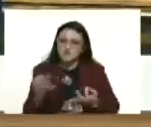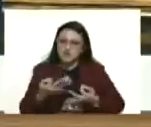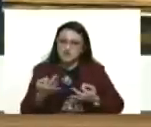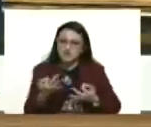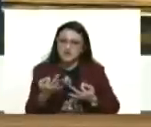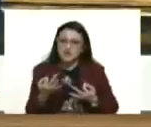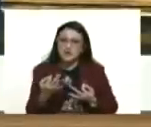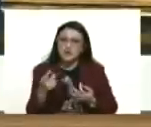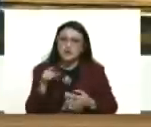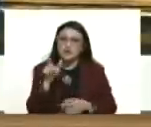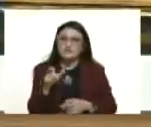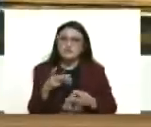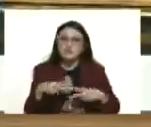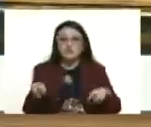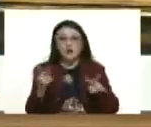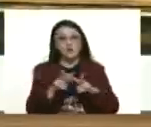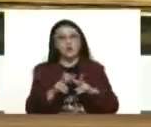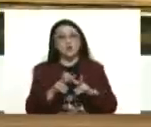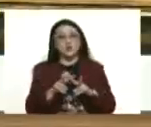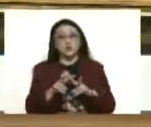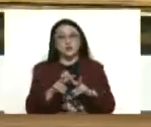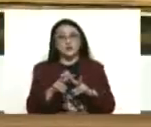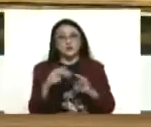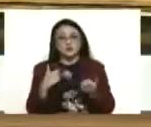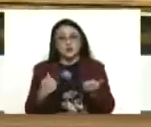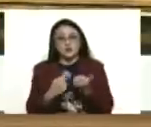Que sean los valores los que nos acompañen